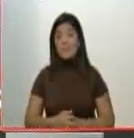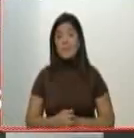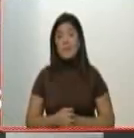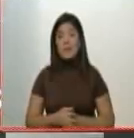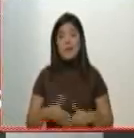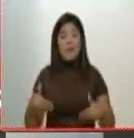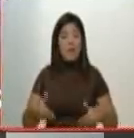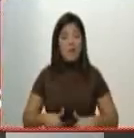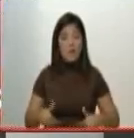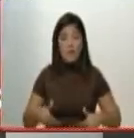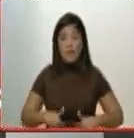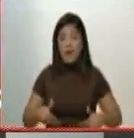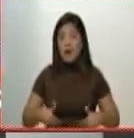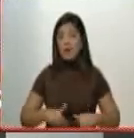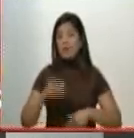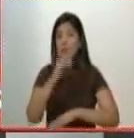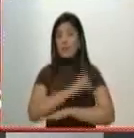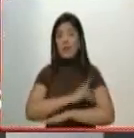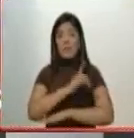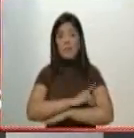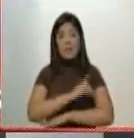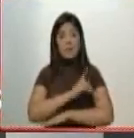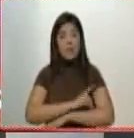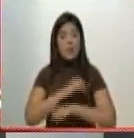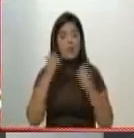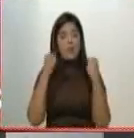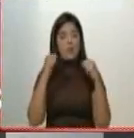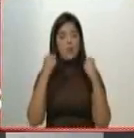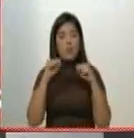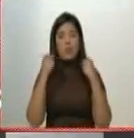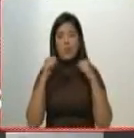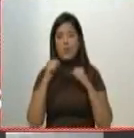esfuerzo, disciplina, caer, levantarse,